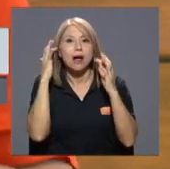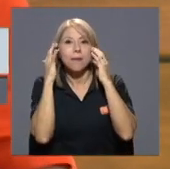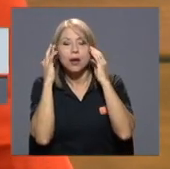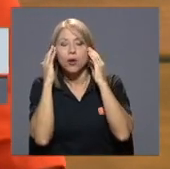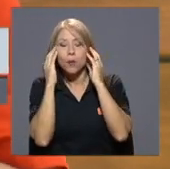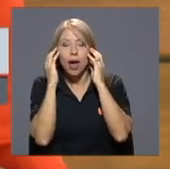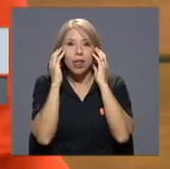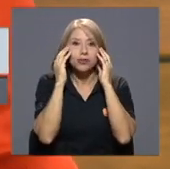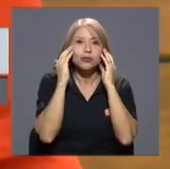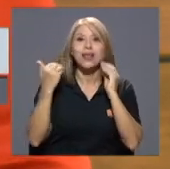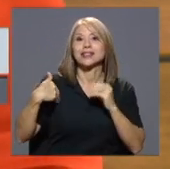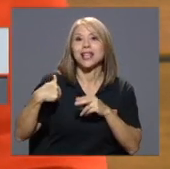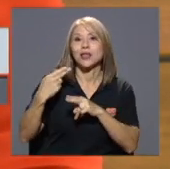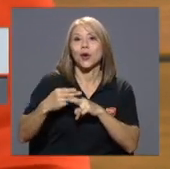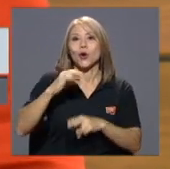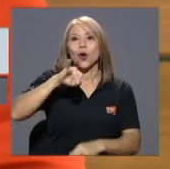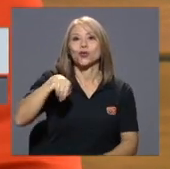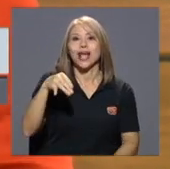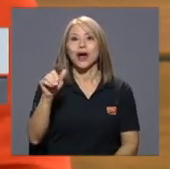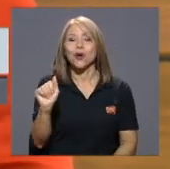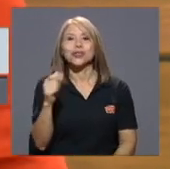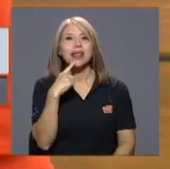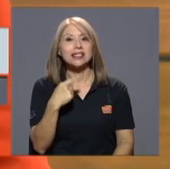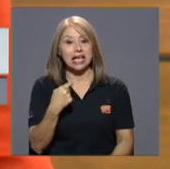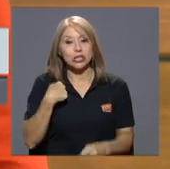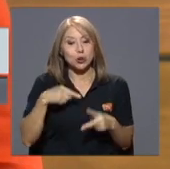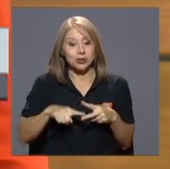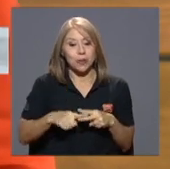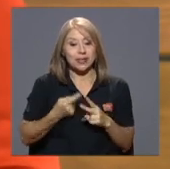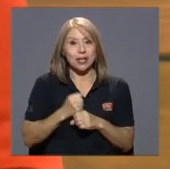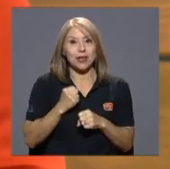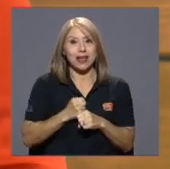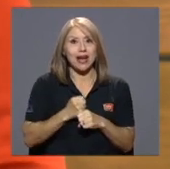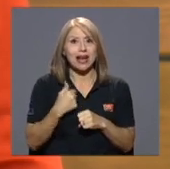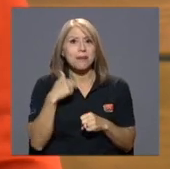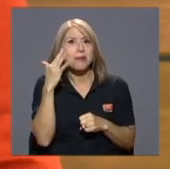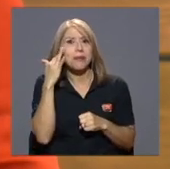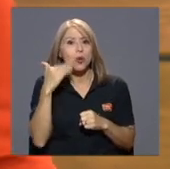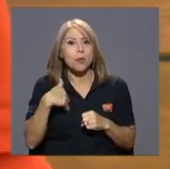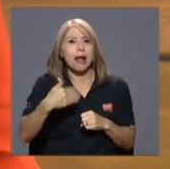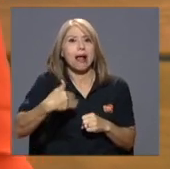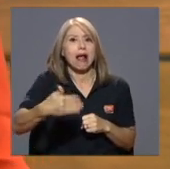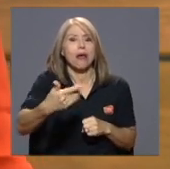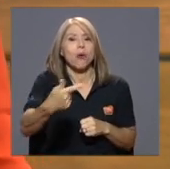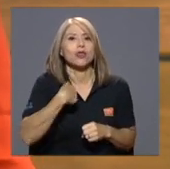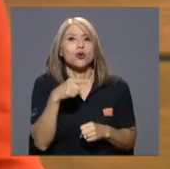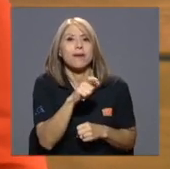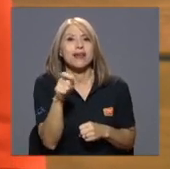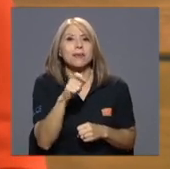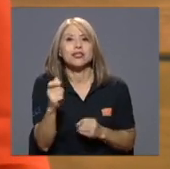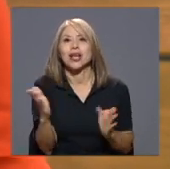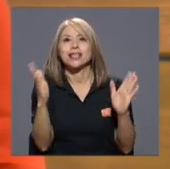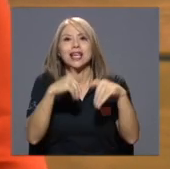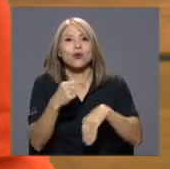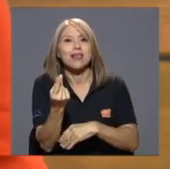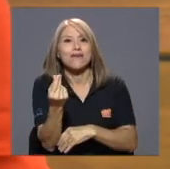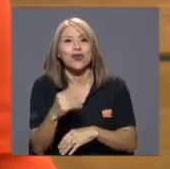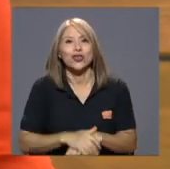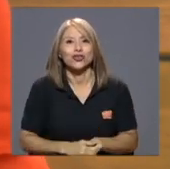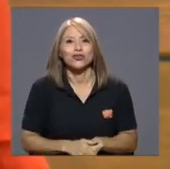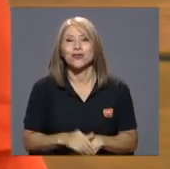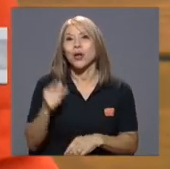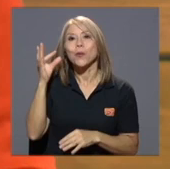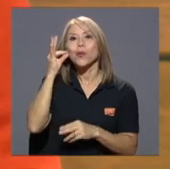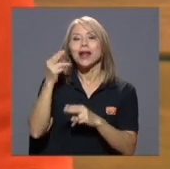definitivamente. El señor José Acosta dice, estoy empezando a trabajar y me preocupa que cuando me vaya a pensionar ya no haya fondos. Y María Céspedes